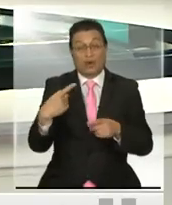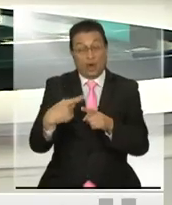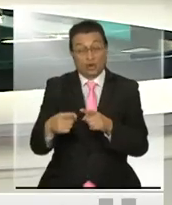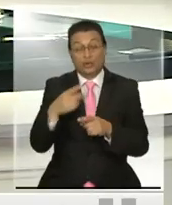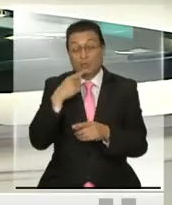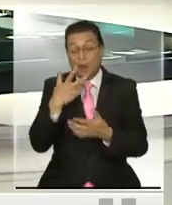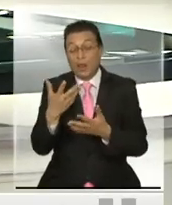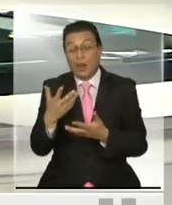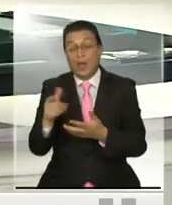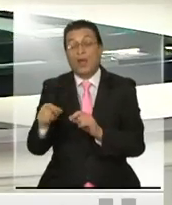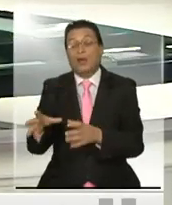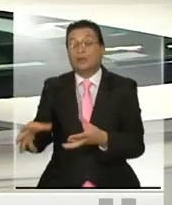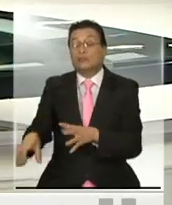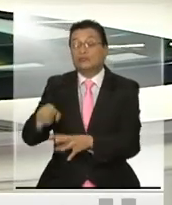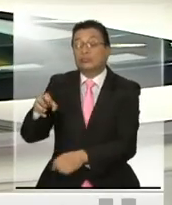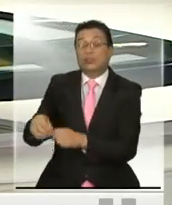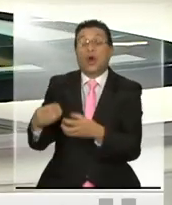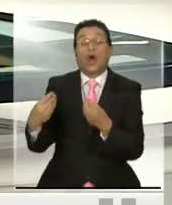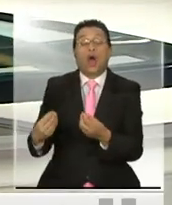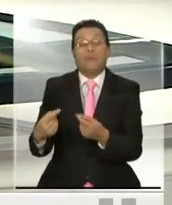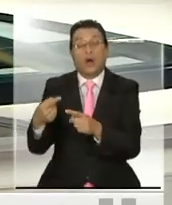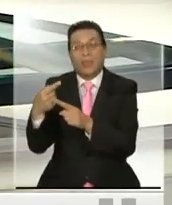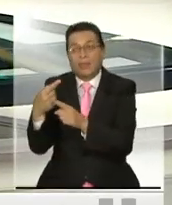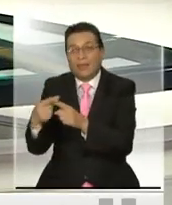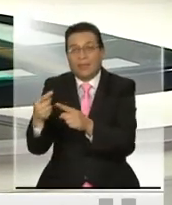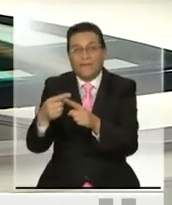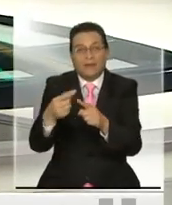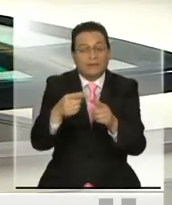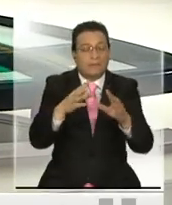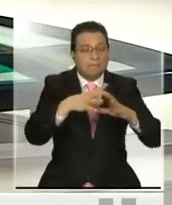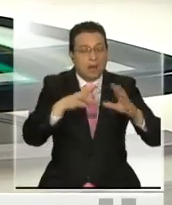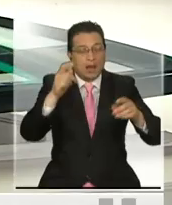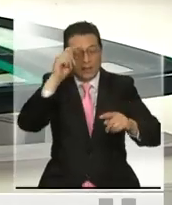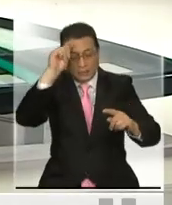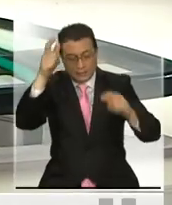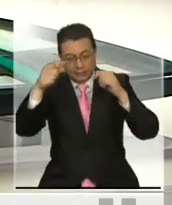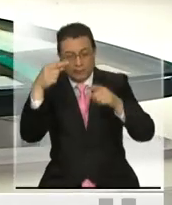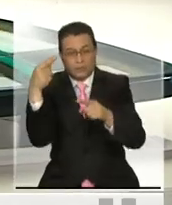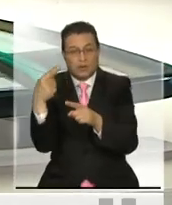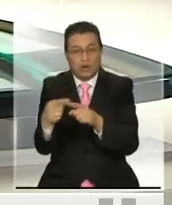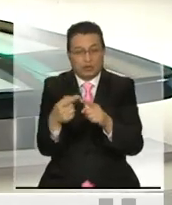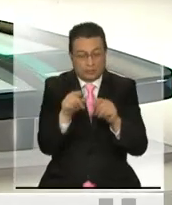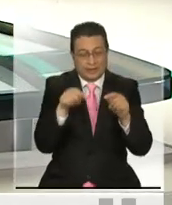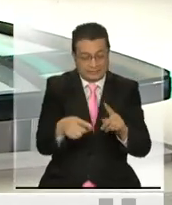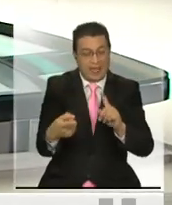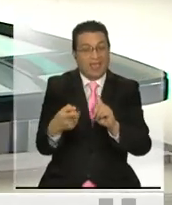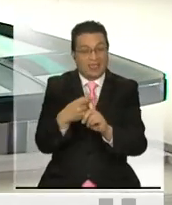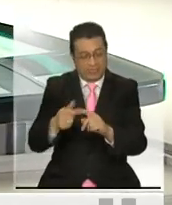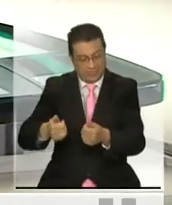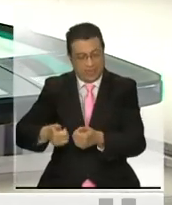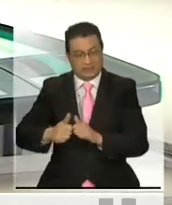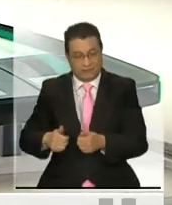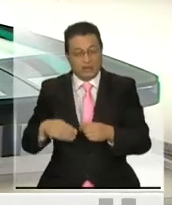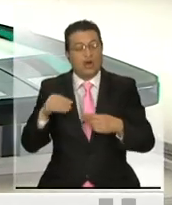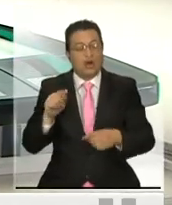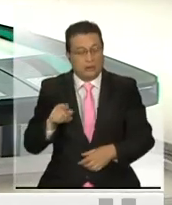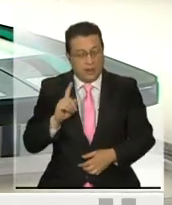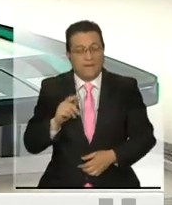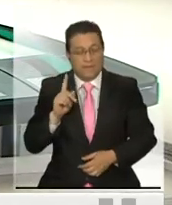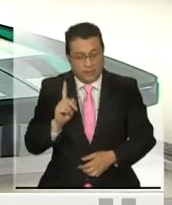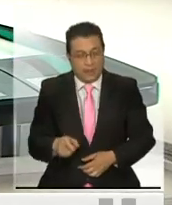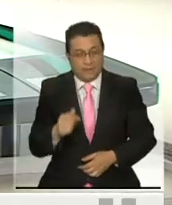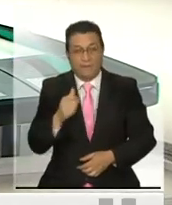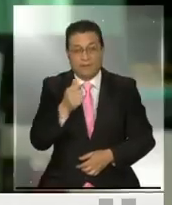que se ha hablado muchas veces como diversificar la estructura productiva yo creo son los desafíos que tenemos todavía no tenemos nosotros